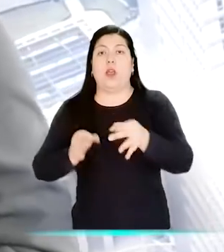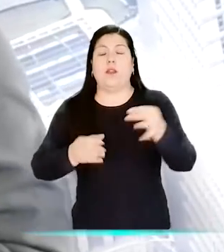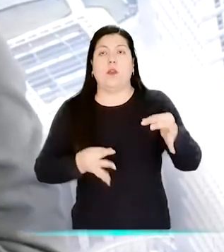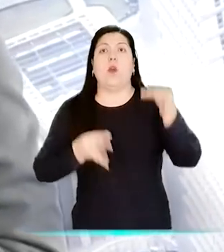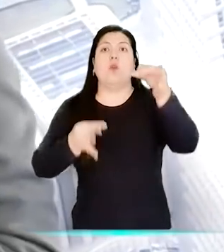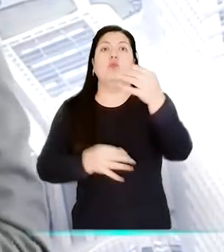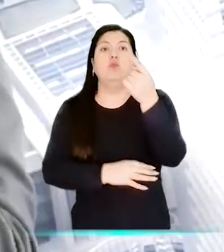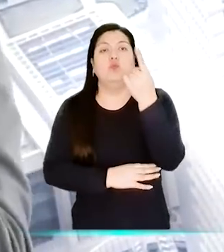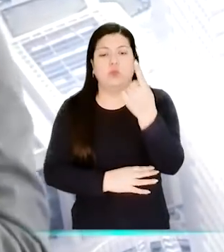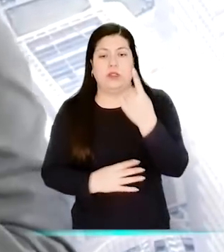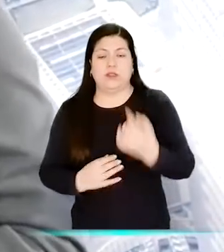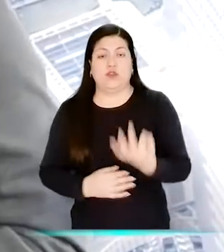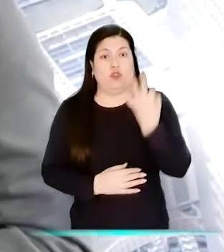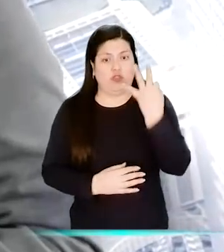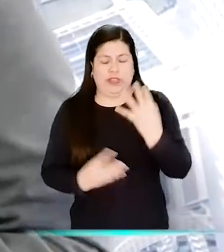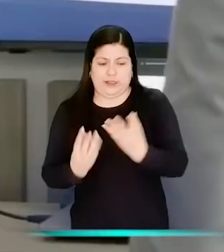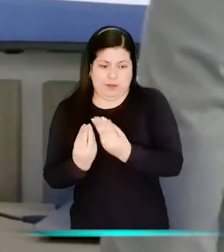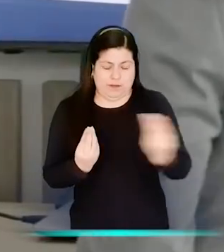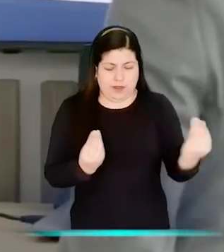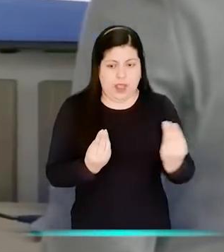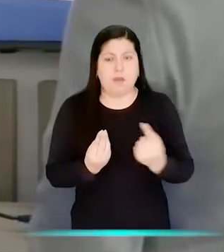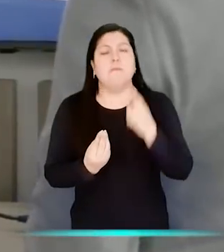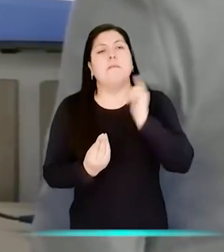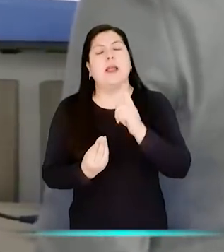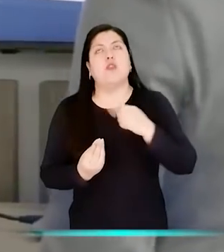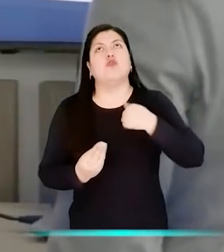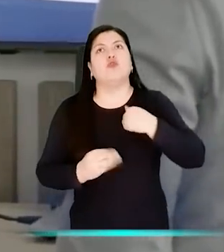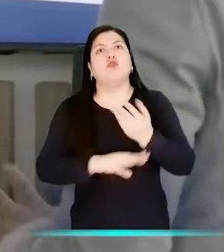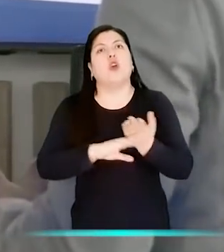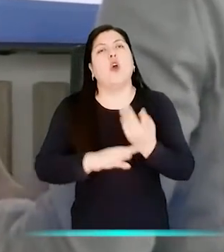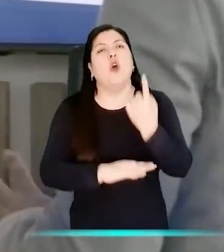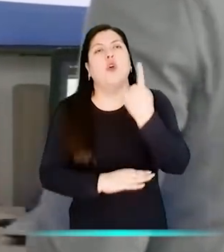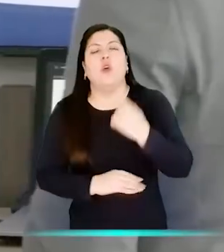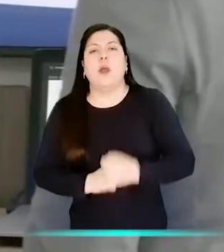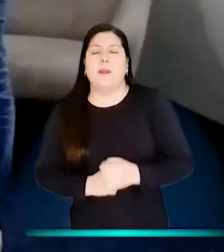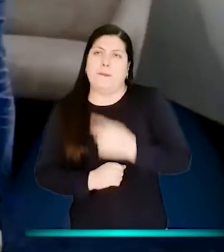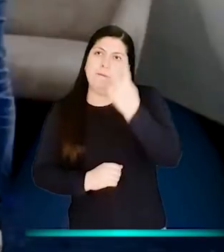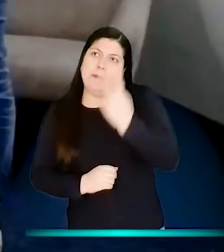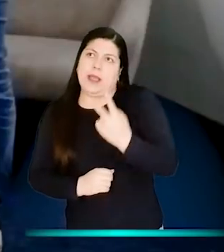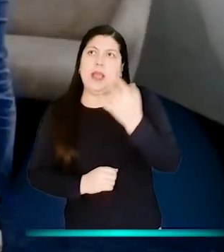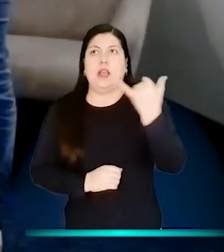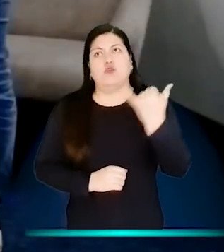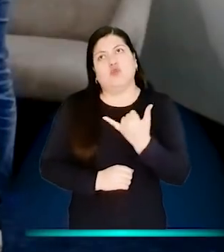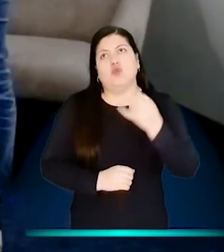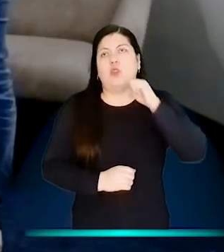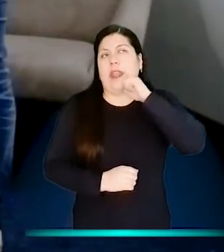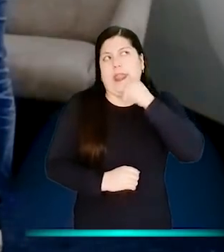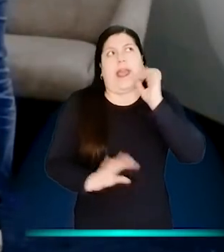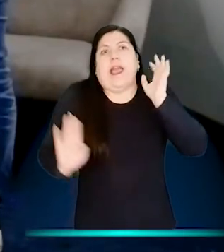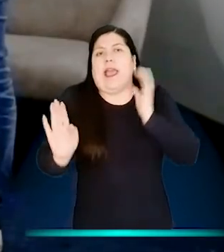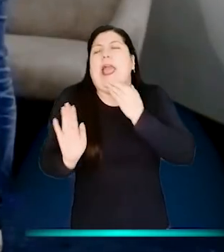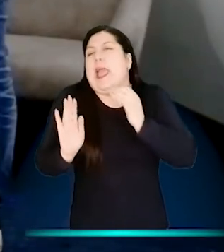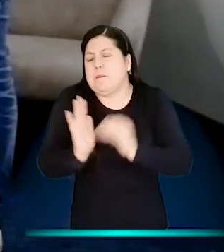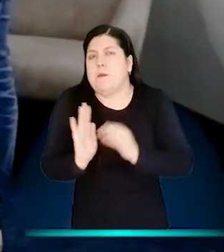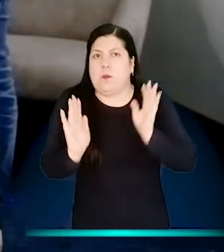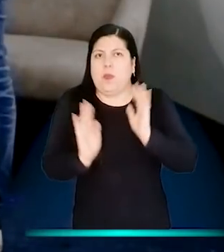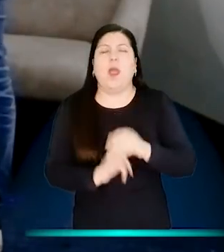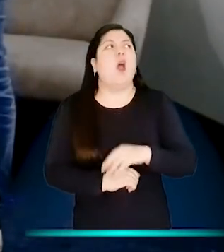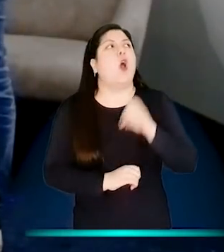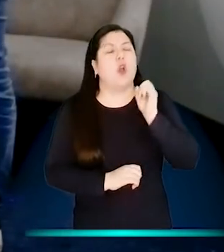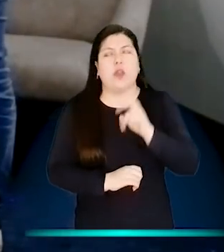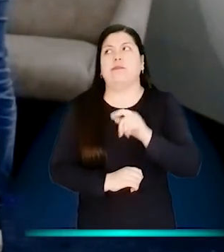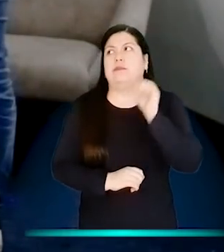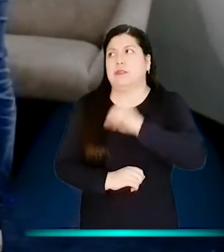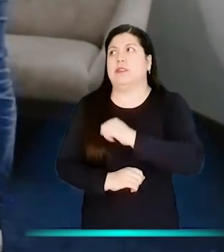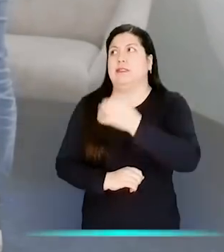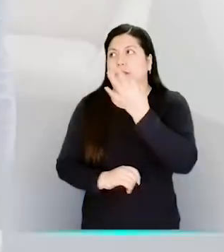entregar el jurado de votación una tarjeta electoral. Una de estas tres. Una de esas tres. Votar por verde, azul o el color naranja. Correcto,